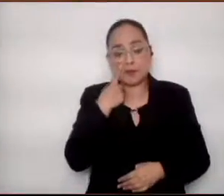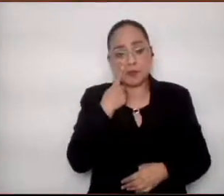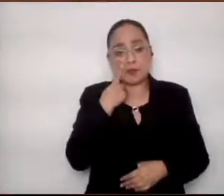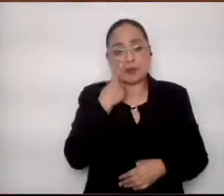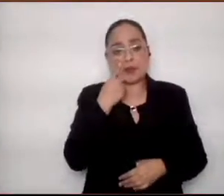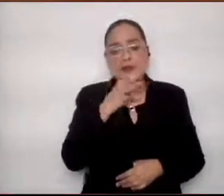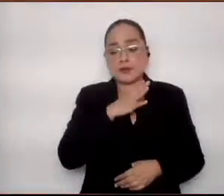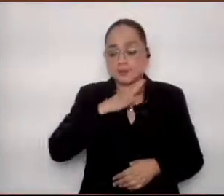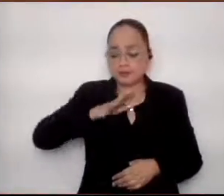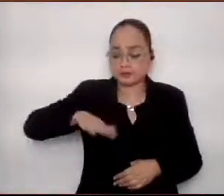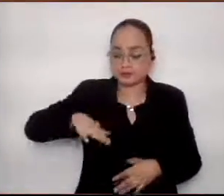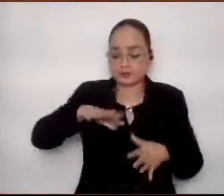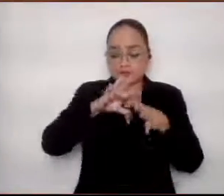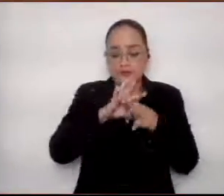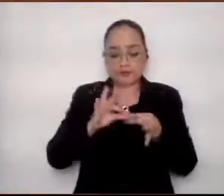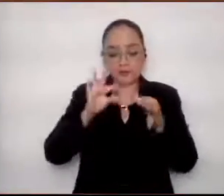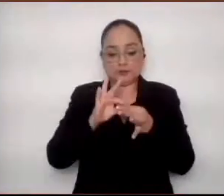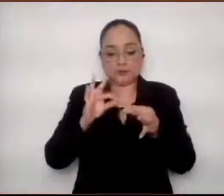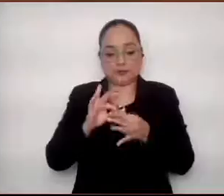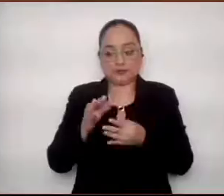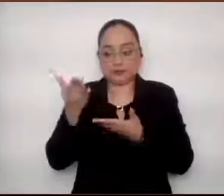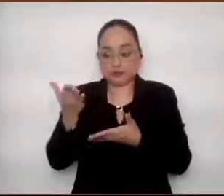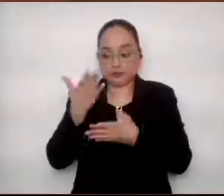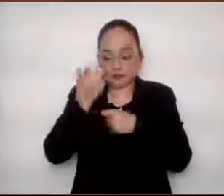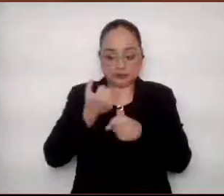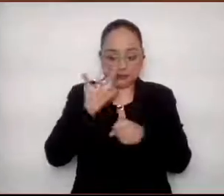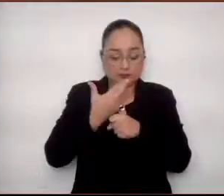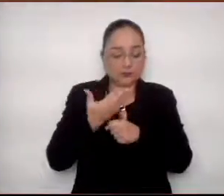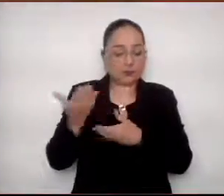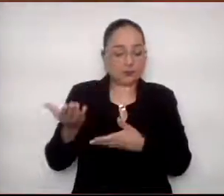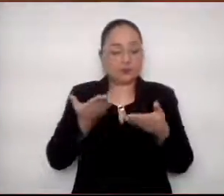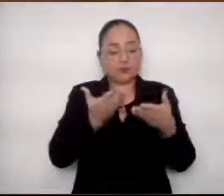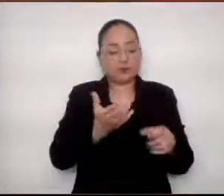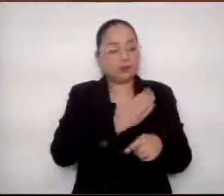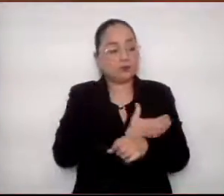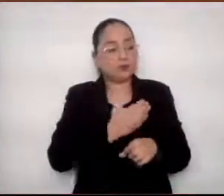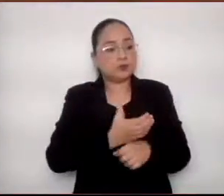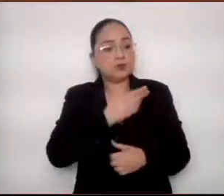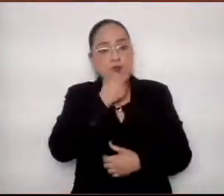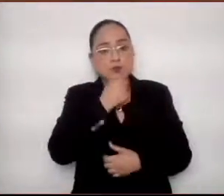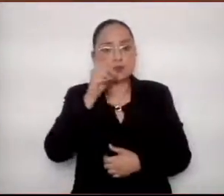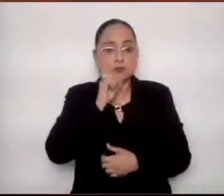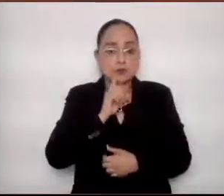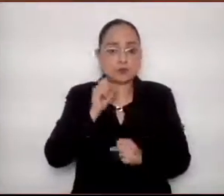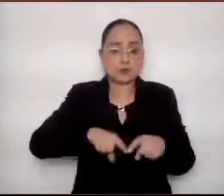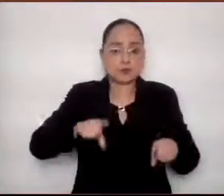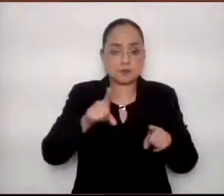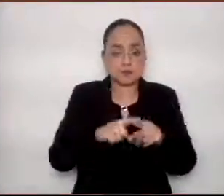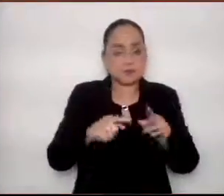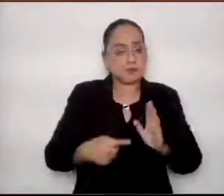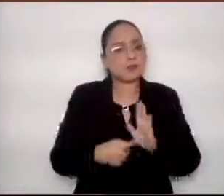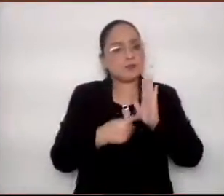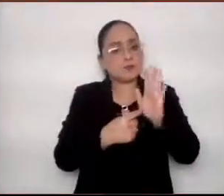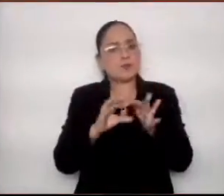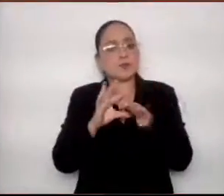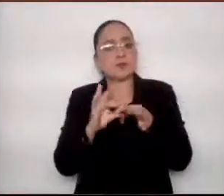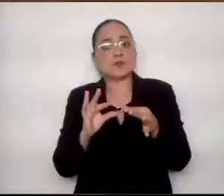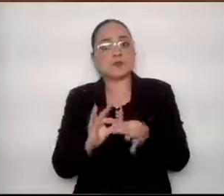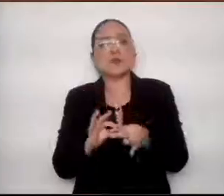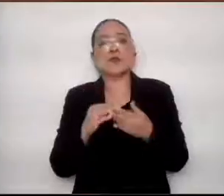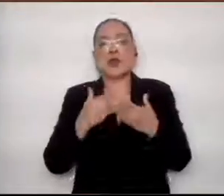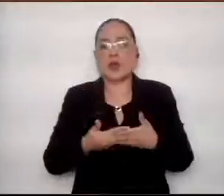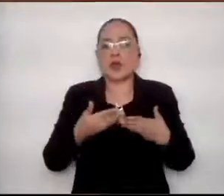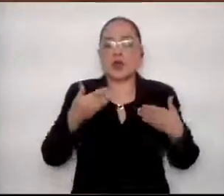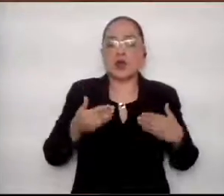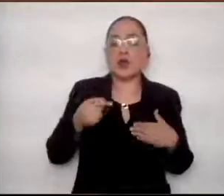datos que usted dio, señor secretario, y que mis compañeros que me antecedieron dieron, en la actualidad en el